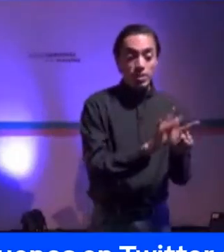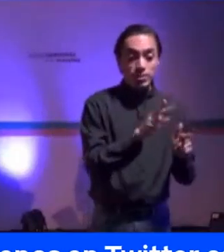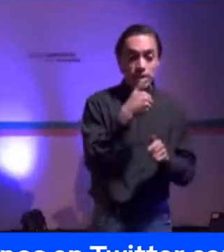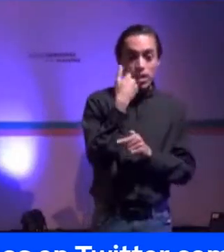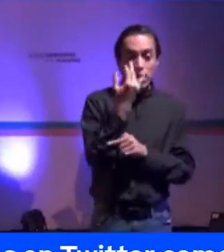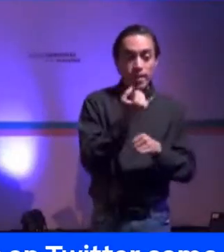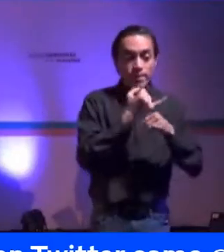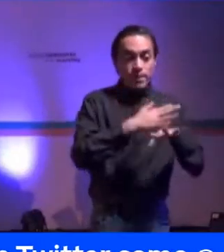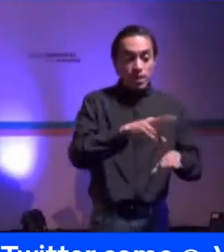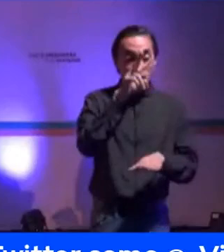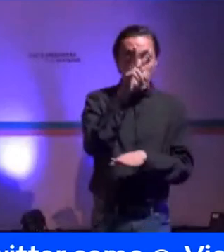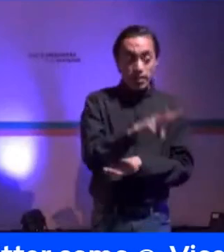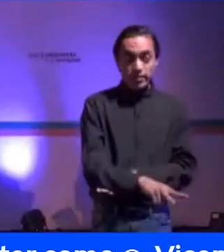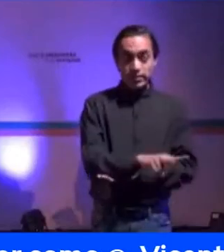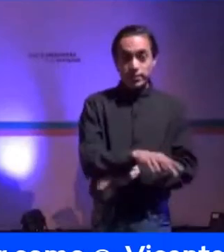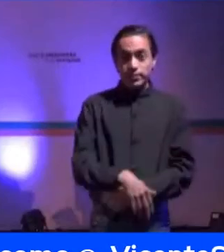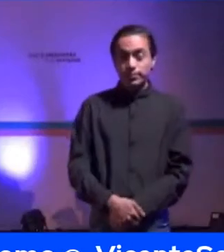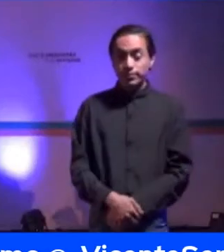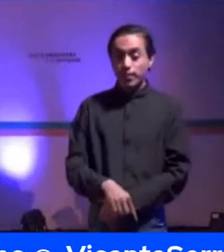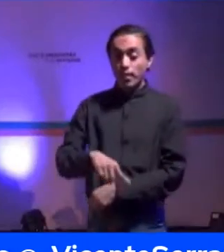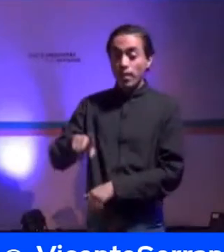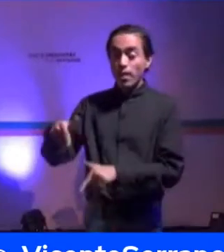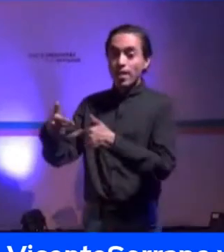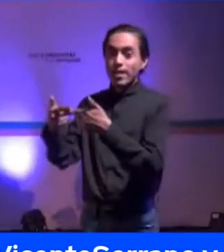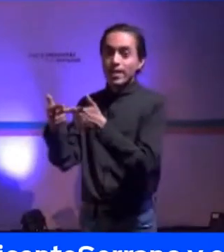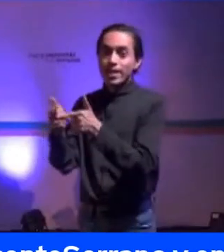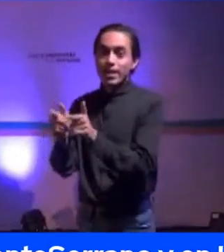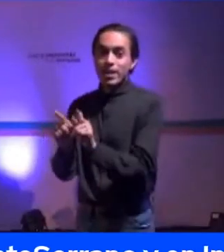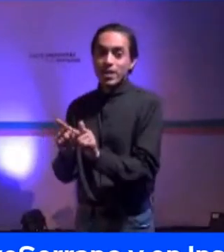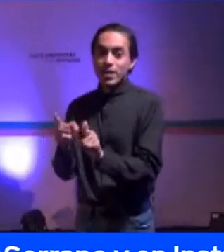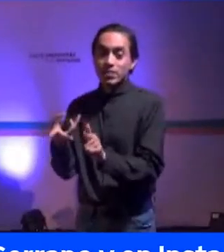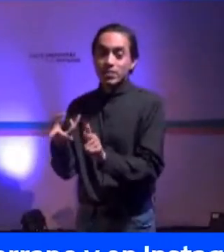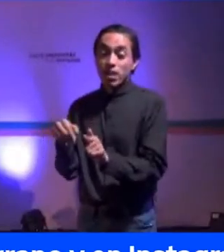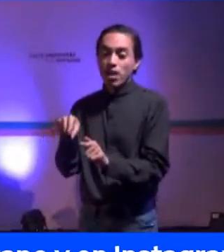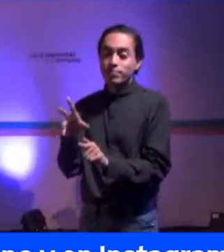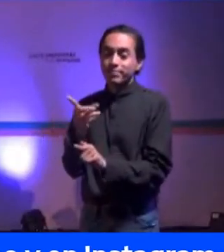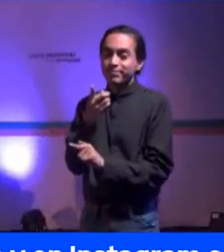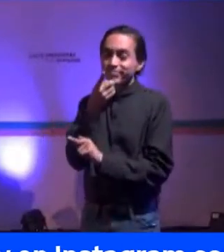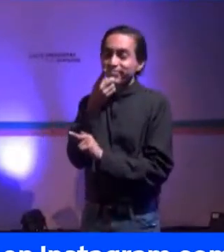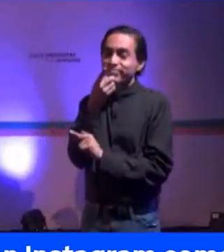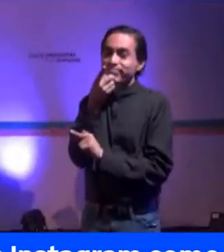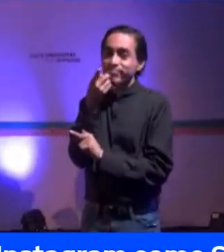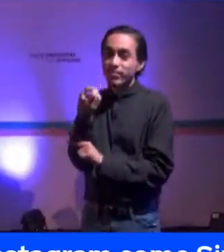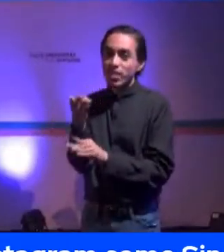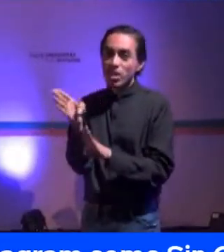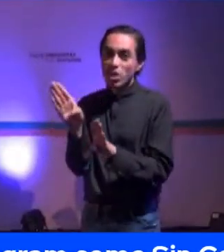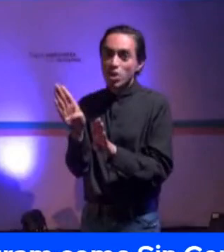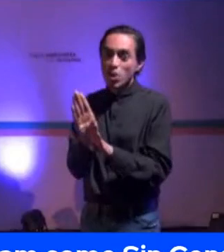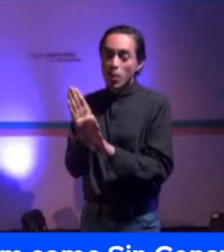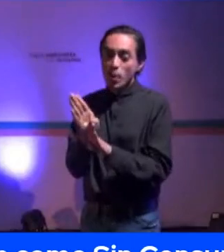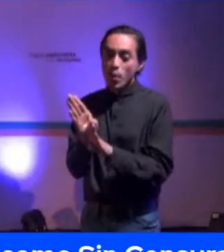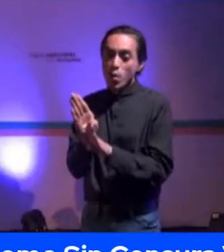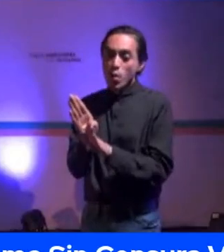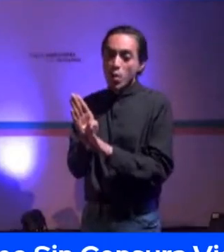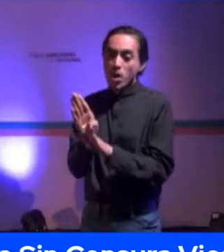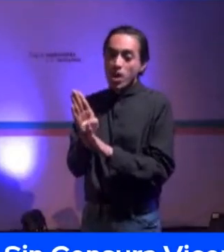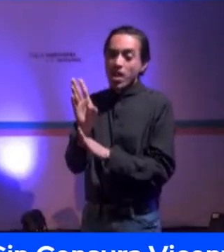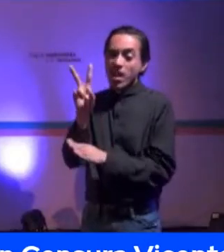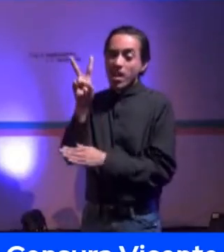la verdad de ustedes y a los que le apuestan a contar la verdad de los intereses que